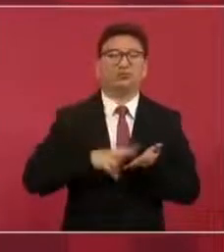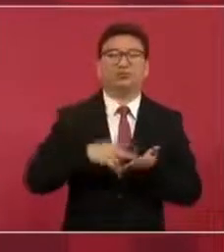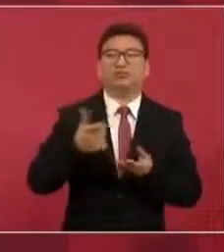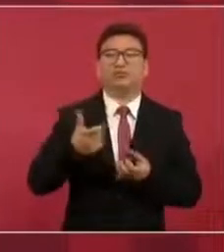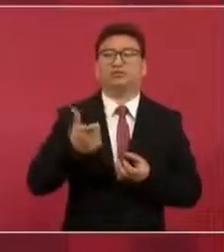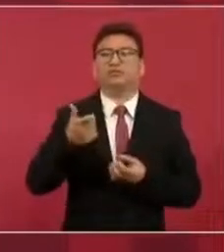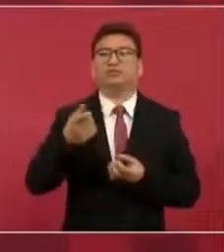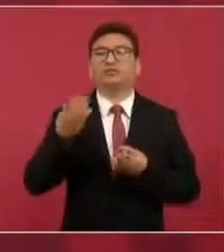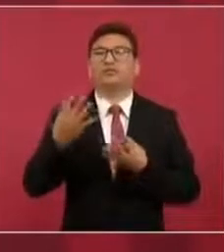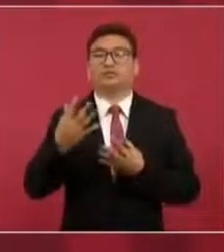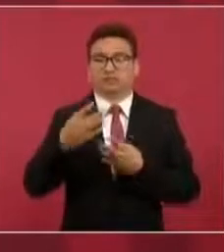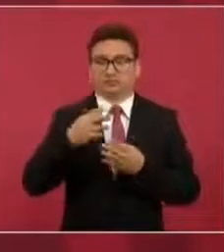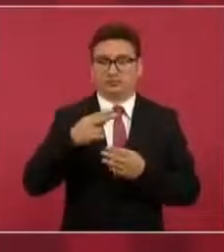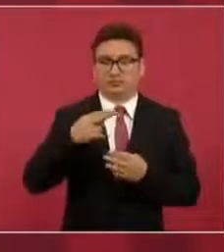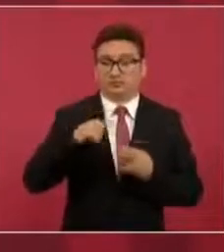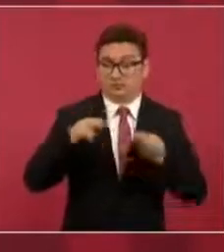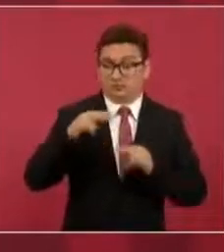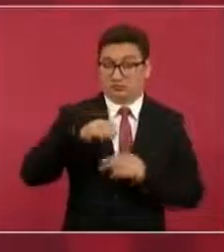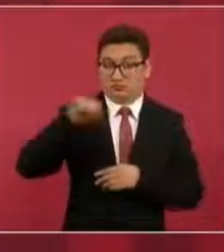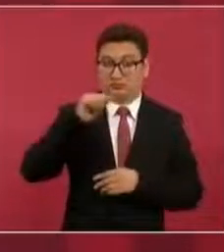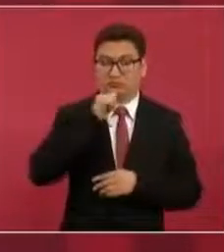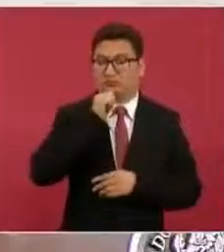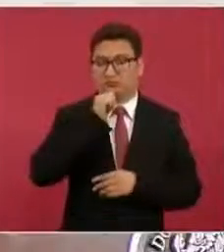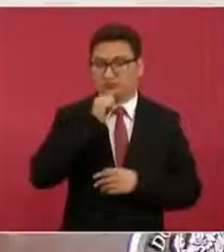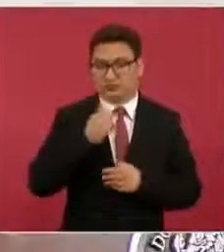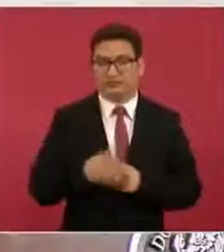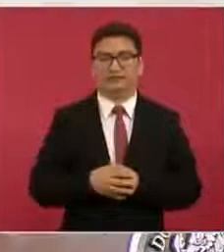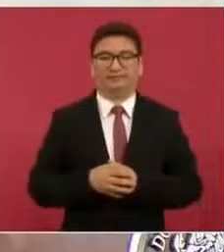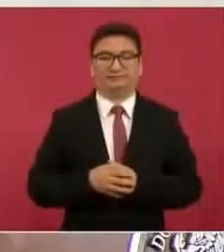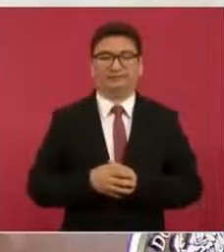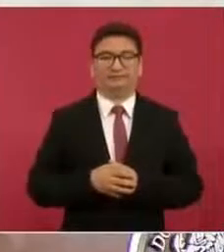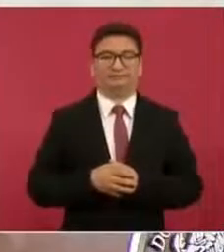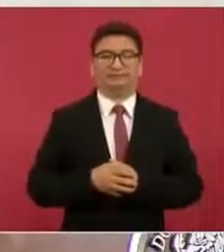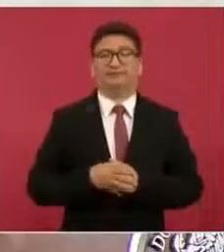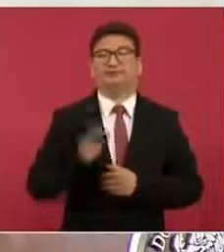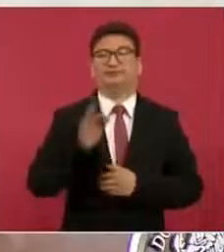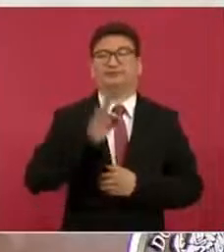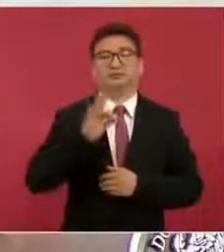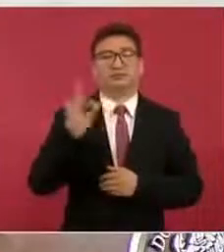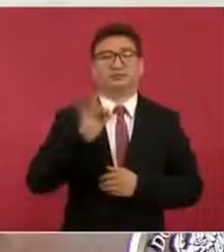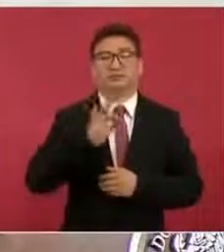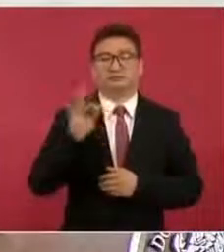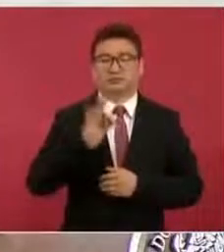el precio del gas. Si se rebasara